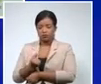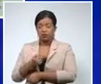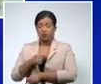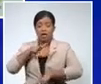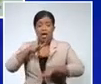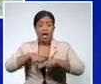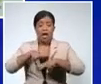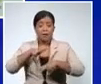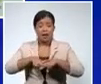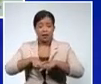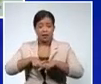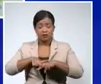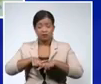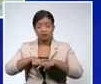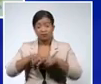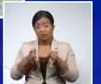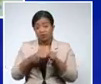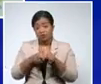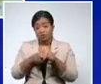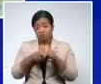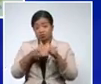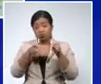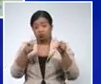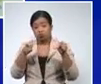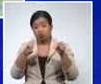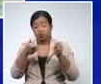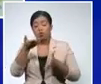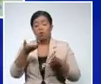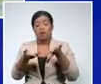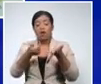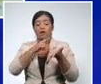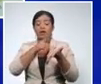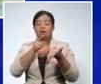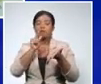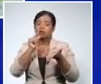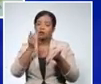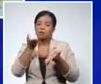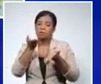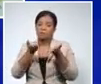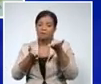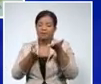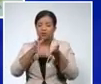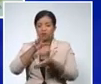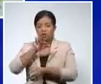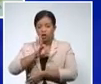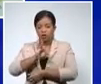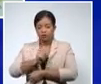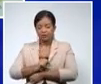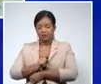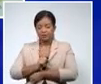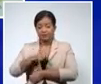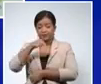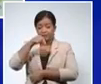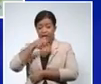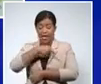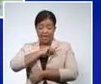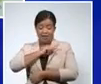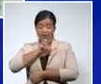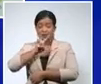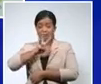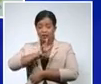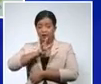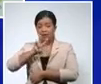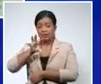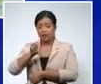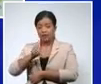más elevada, pero con 58 casos menos que el día anterior, 330 ayer, que